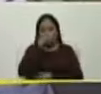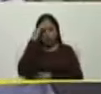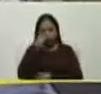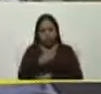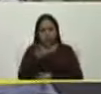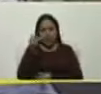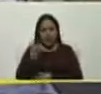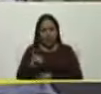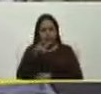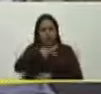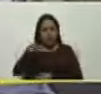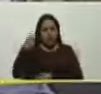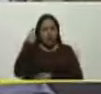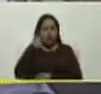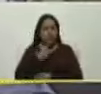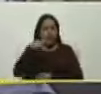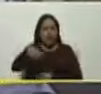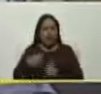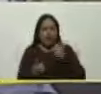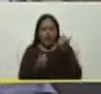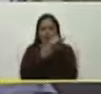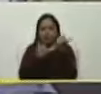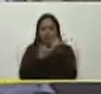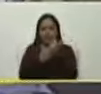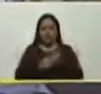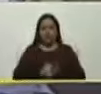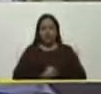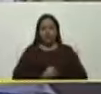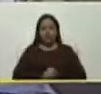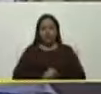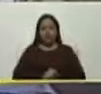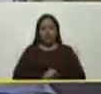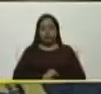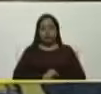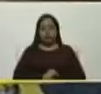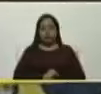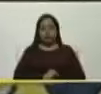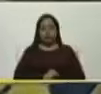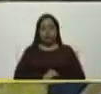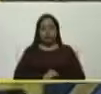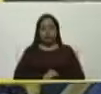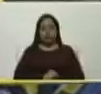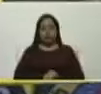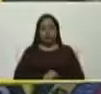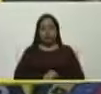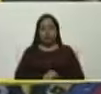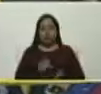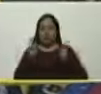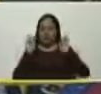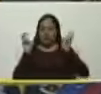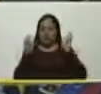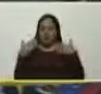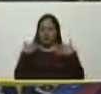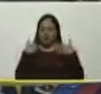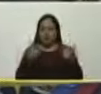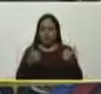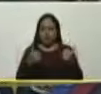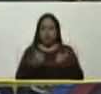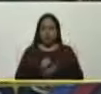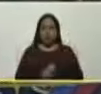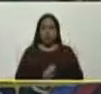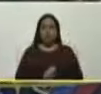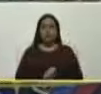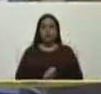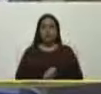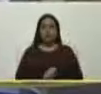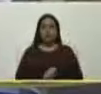tiene sucrense aquí apoyándolo. Correcto. Sobre salud, además de este tema,